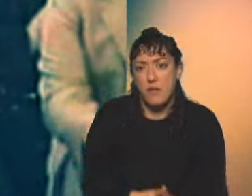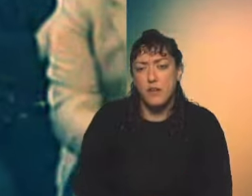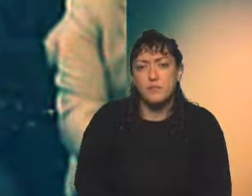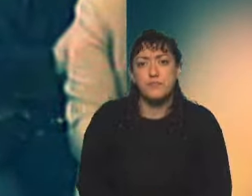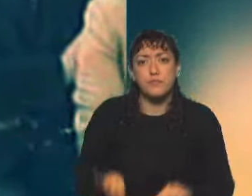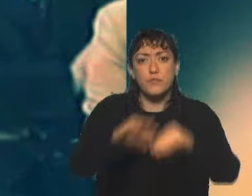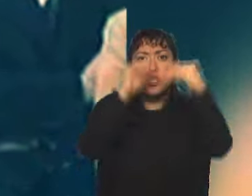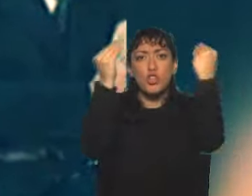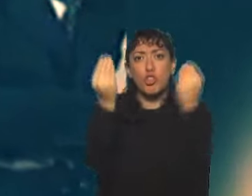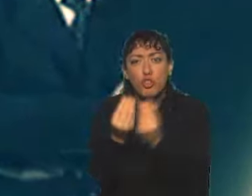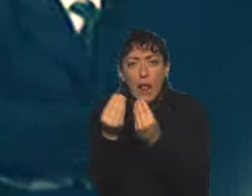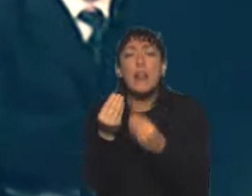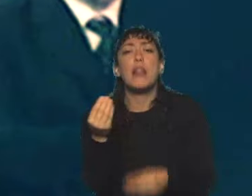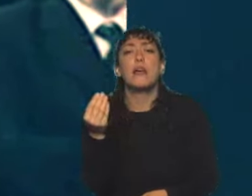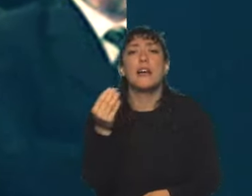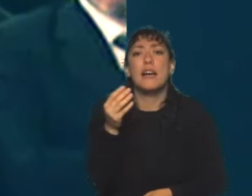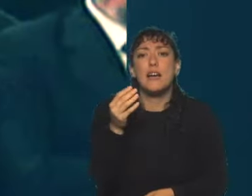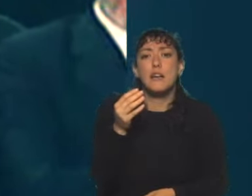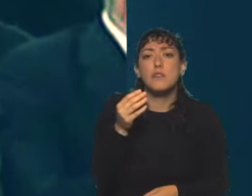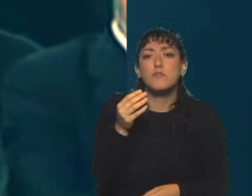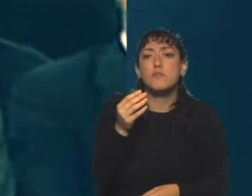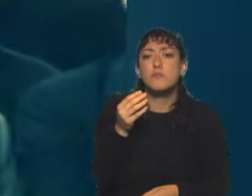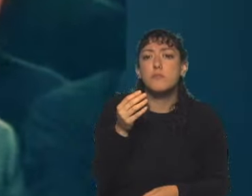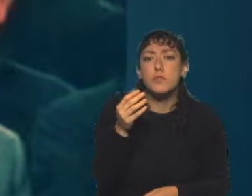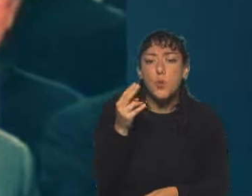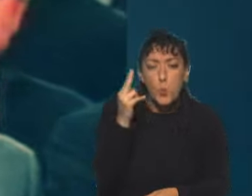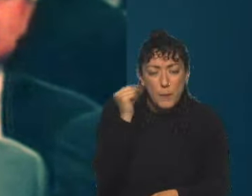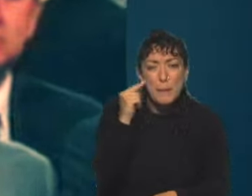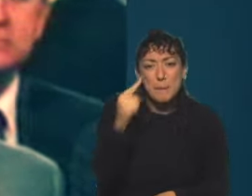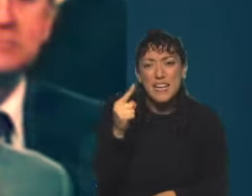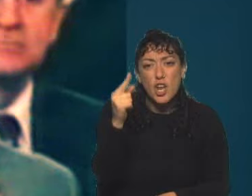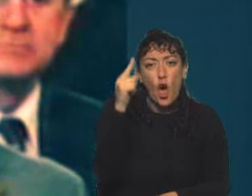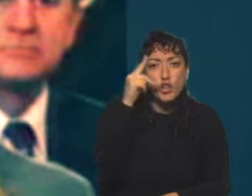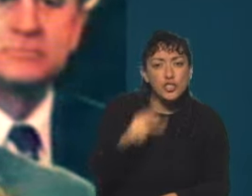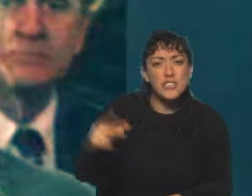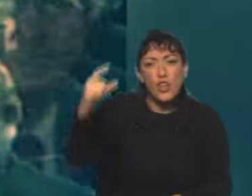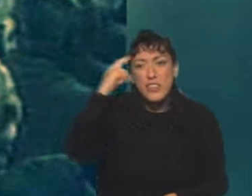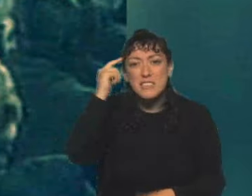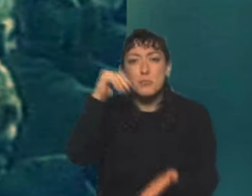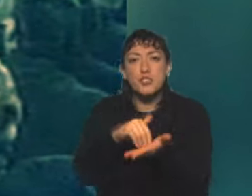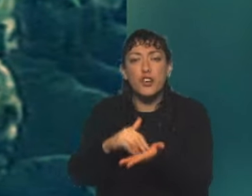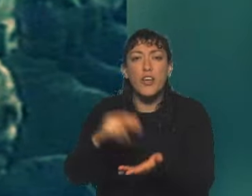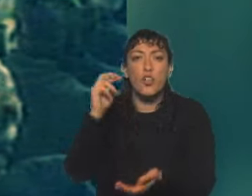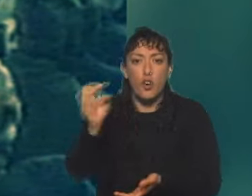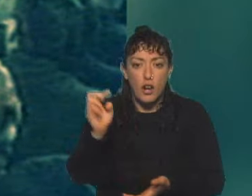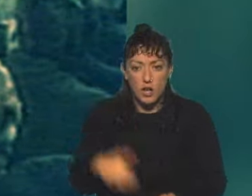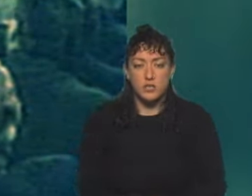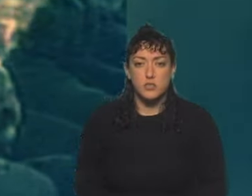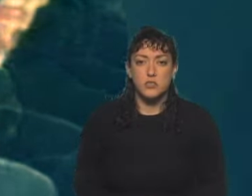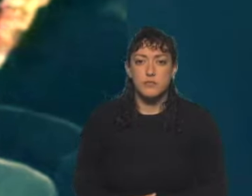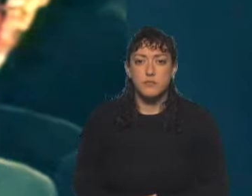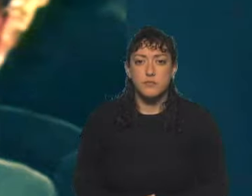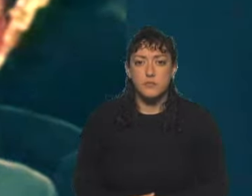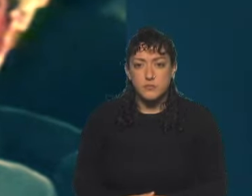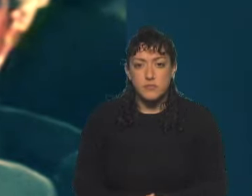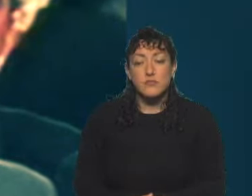la suma total adeudada de capital de 9.810 millones de dólares. Concretamos